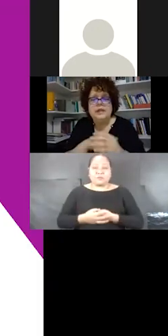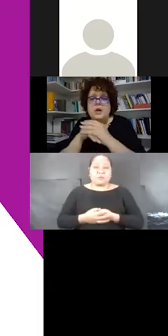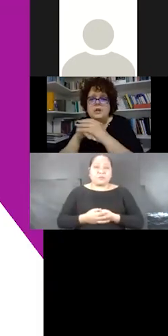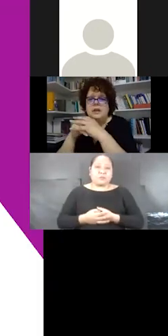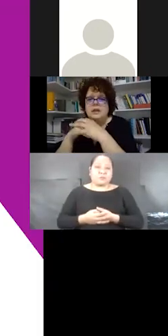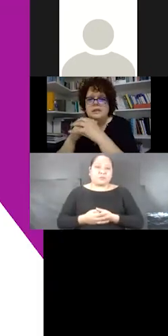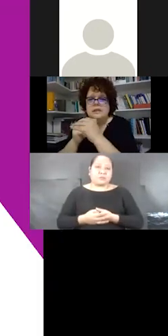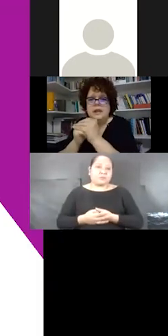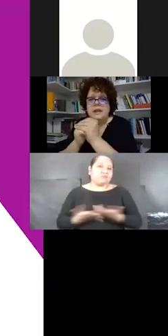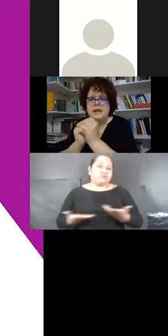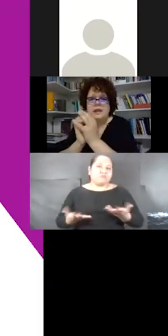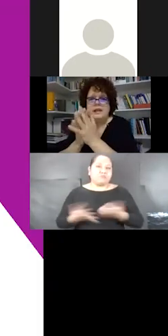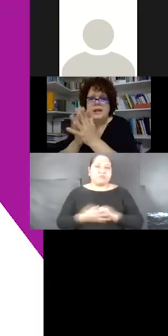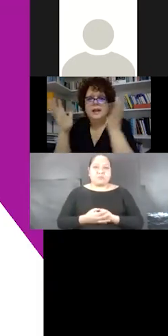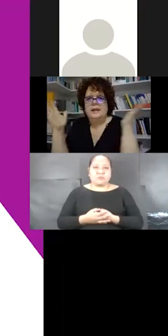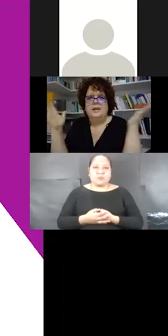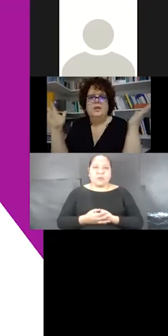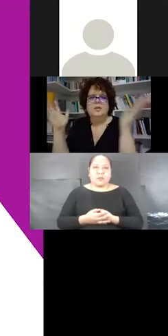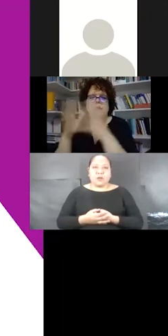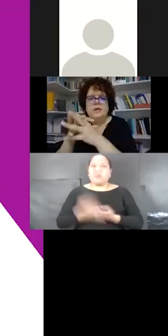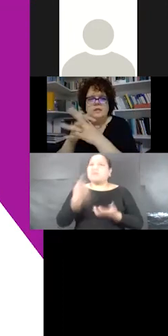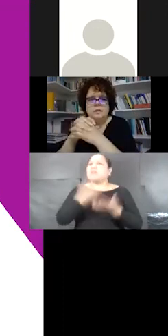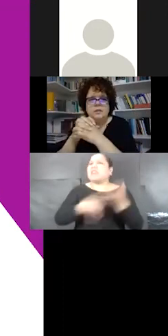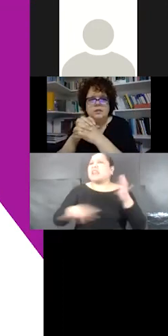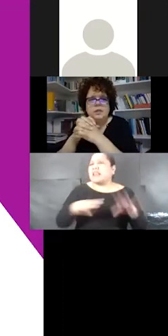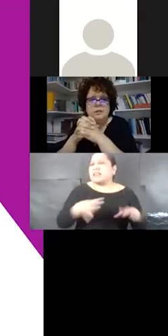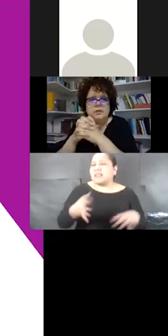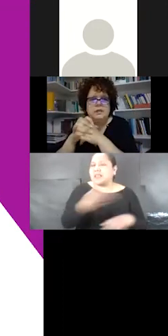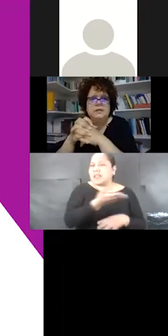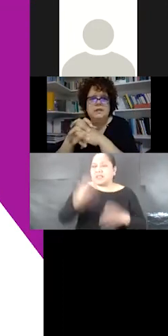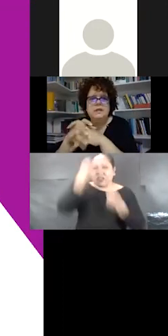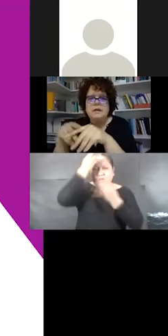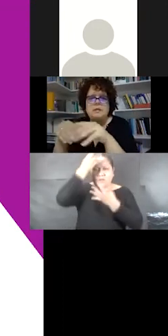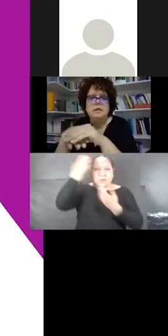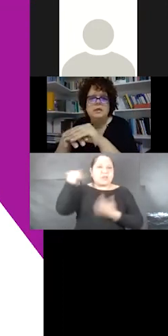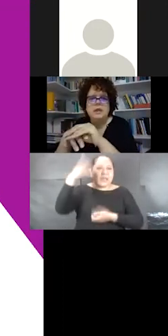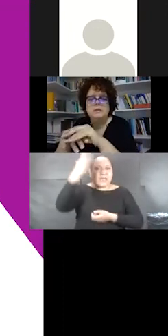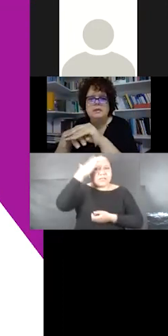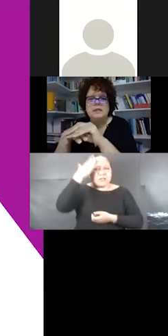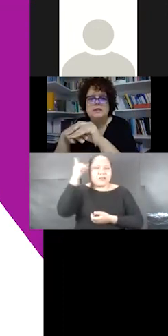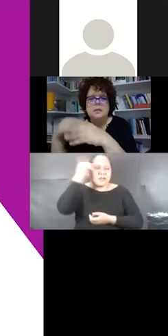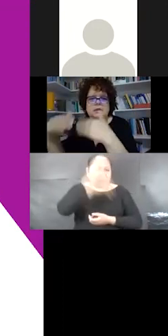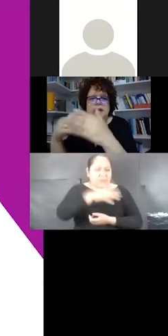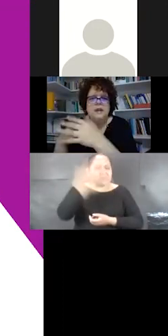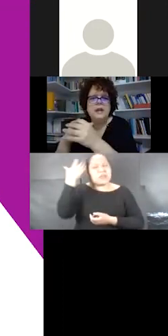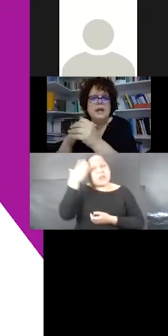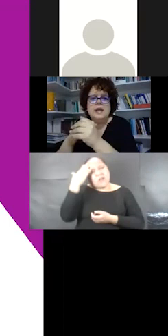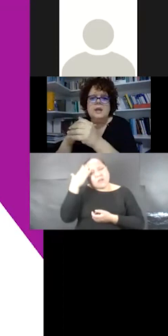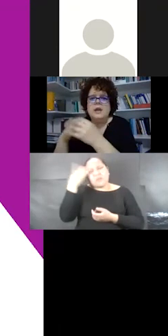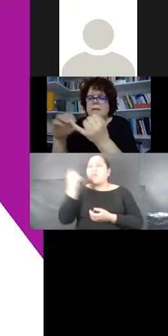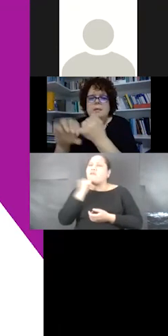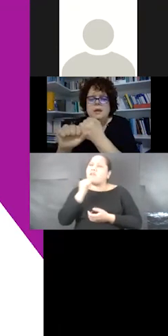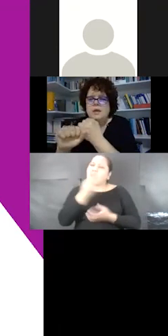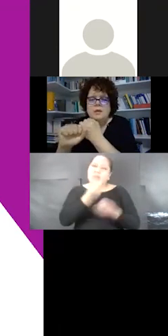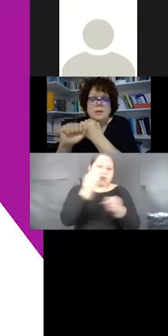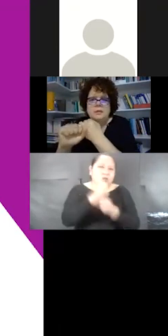Entonces, ¿qué cosa es el qué hacer, ¿no? Con toda esta información sabemos que es difícil, sabemos que tenemos bastante por hacer, y lo que